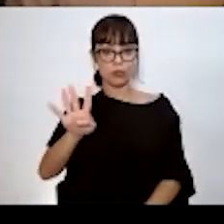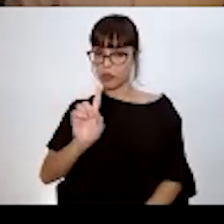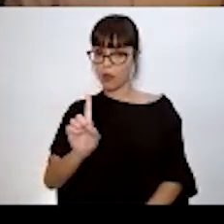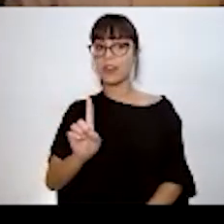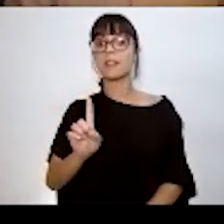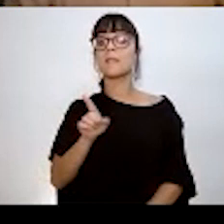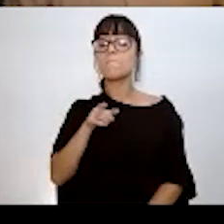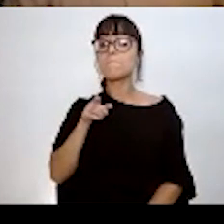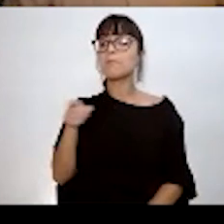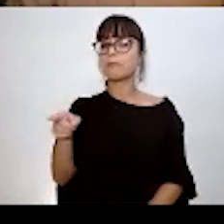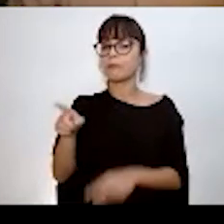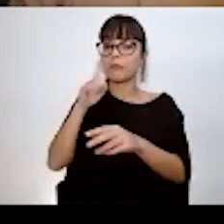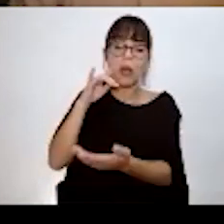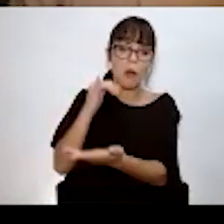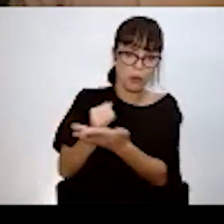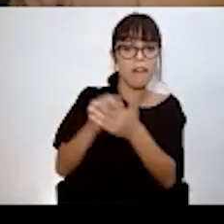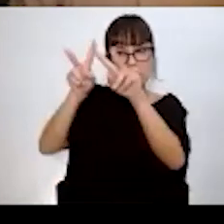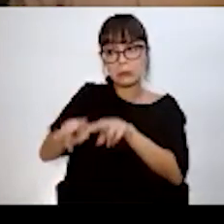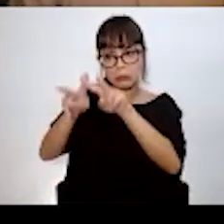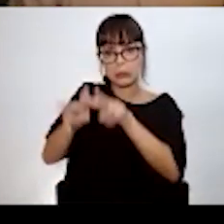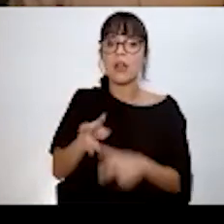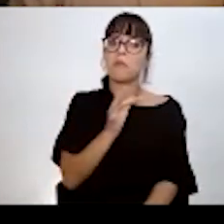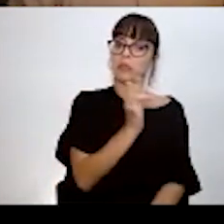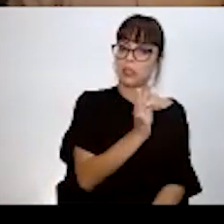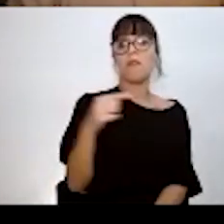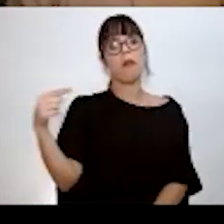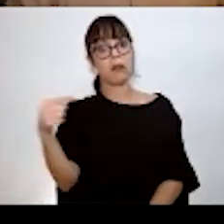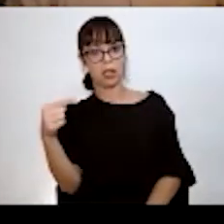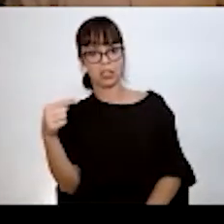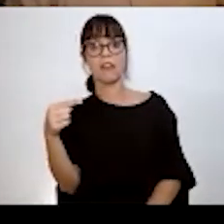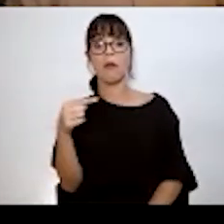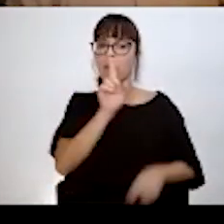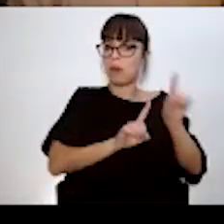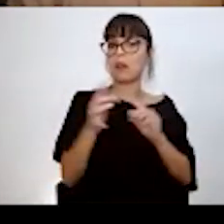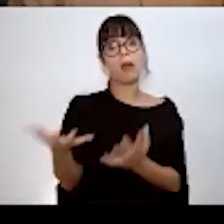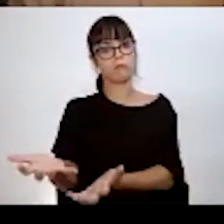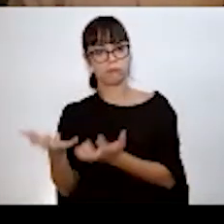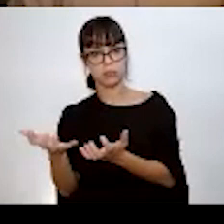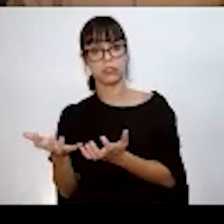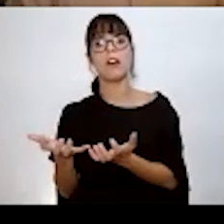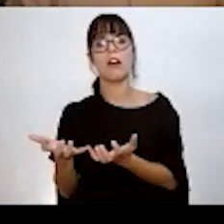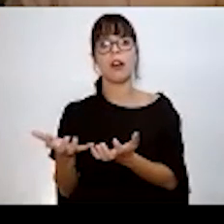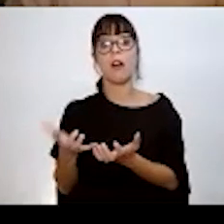analítica que tiene sus pros y sus contras, que tiene sus problemas, que tiene sus problemas